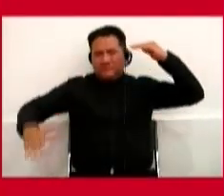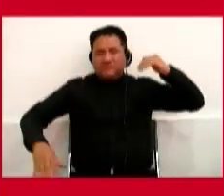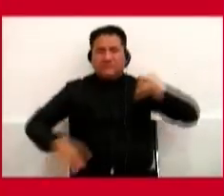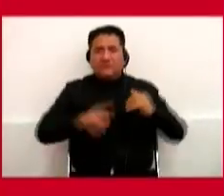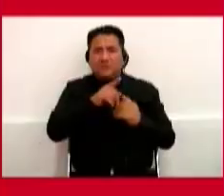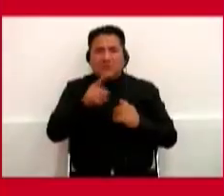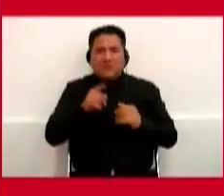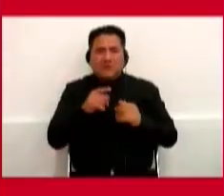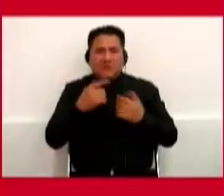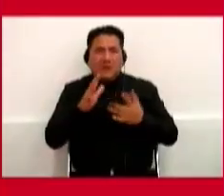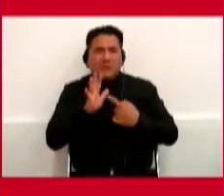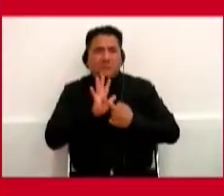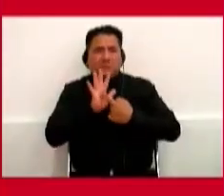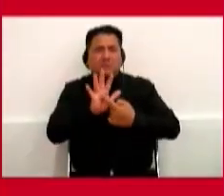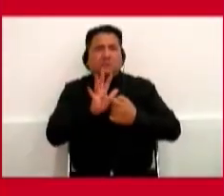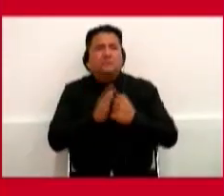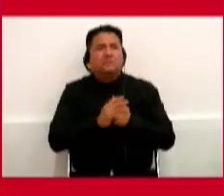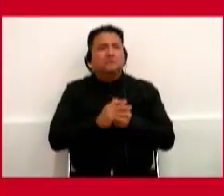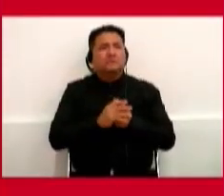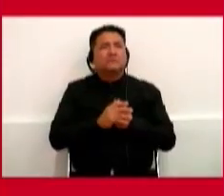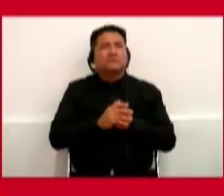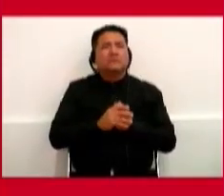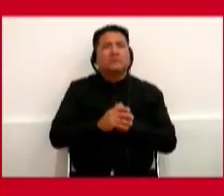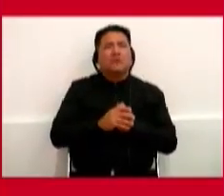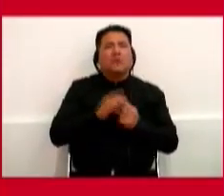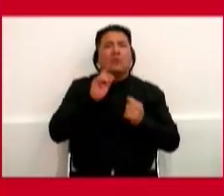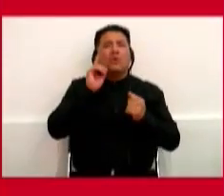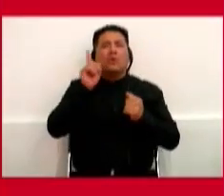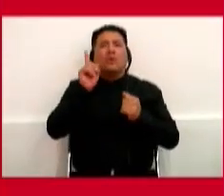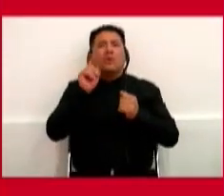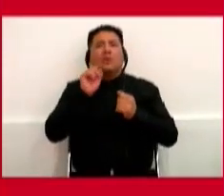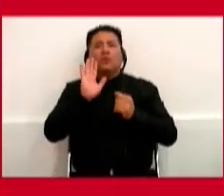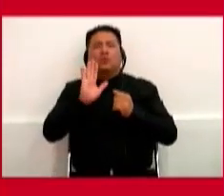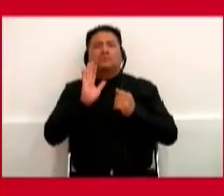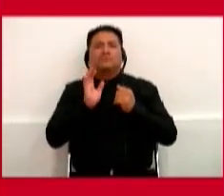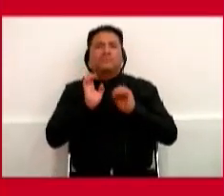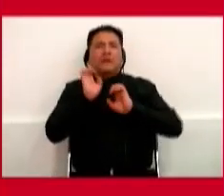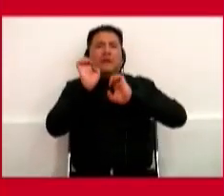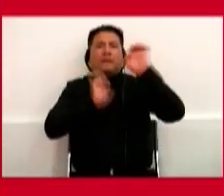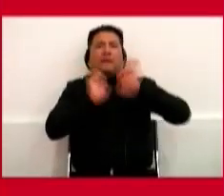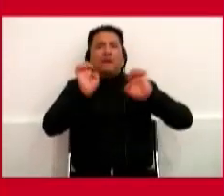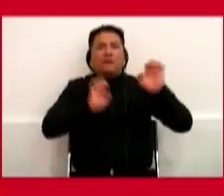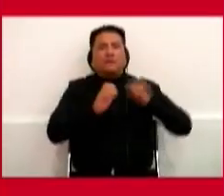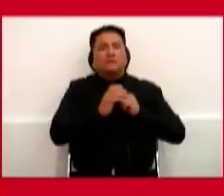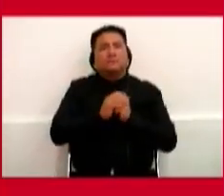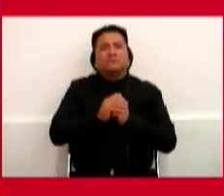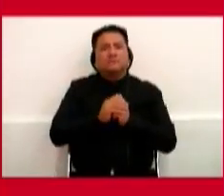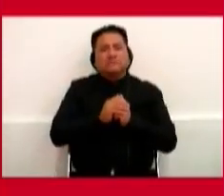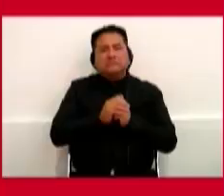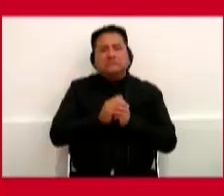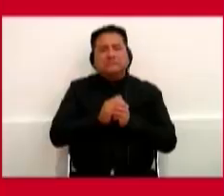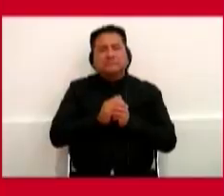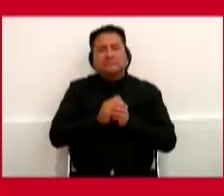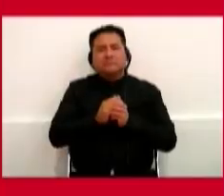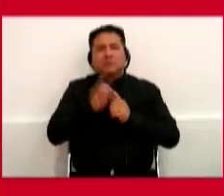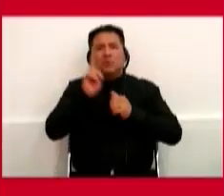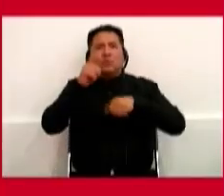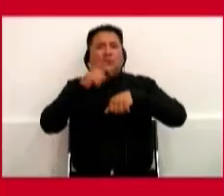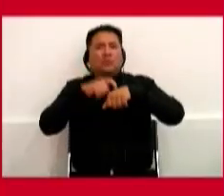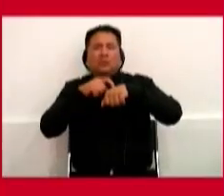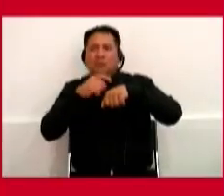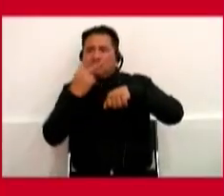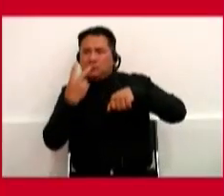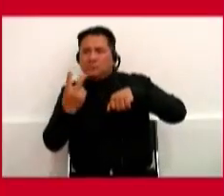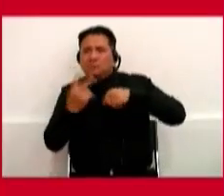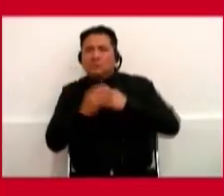mostraste una de tus evaluaciones, un punto en donde se puede hacer la transición.